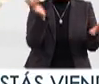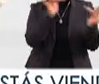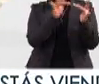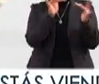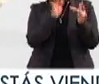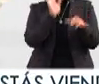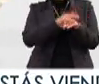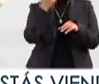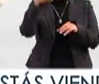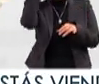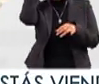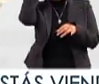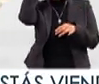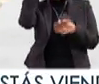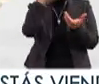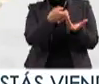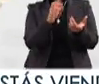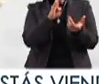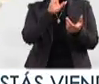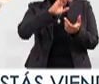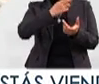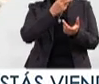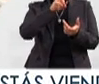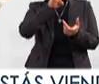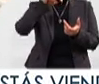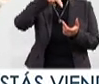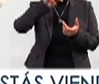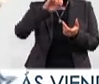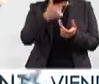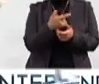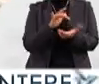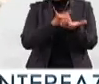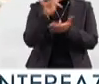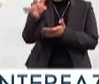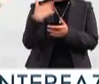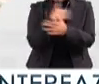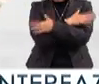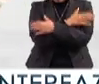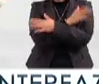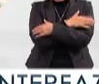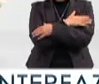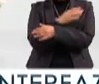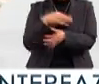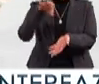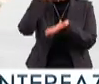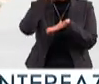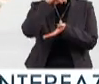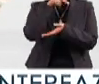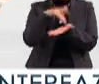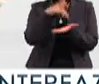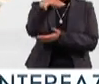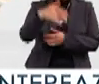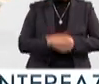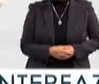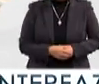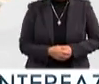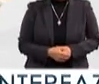contarnos todas tus experiencias con esta beca Chible gracias y si con el abrazo mandan tacos mucho mejor todavía